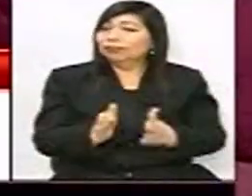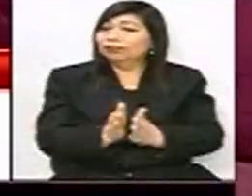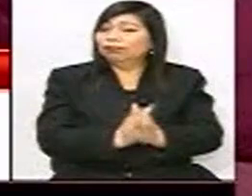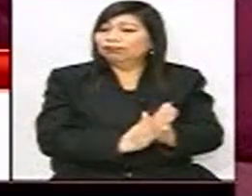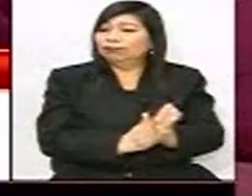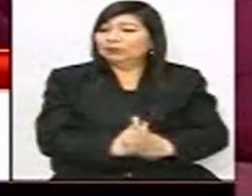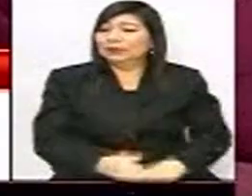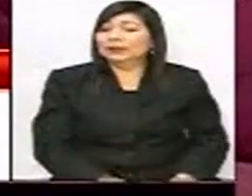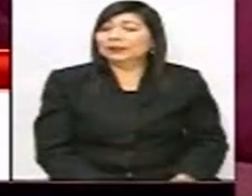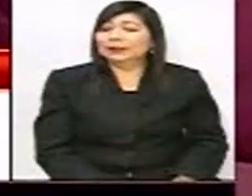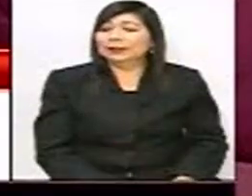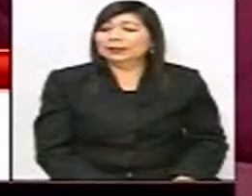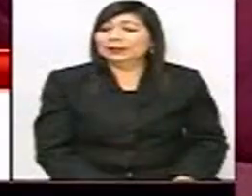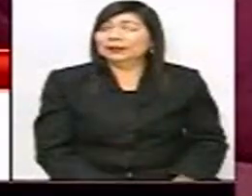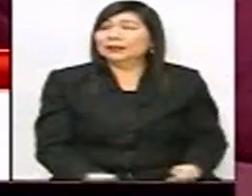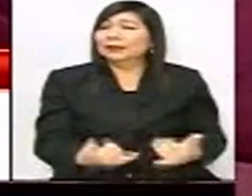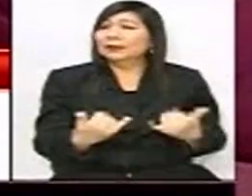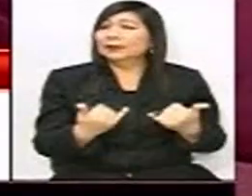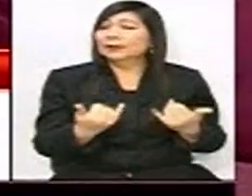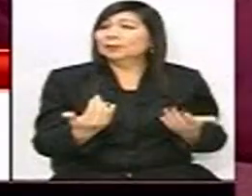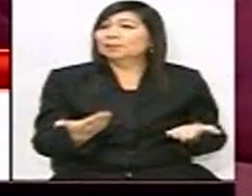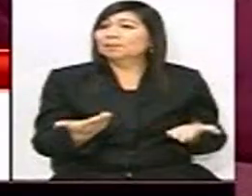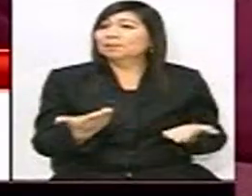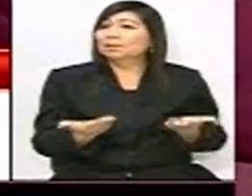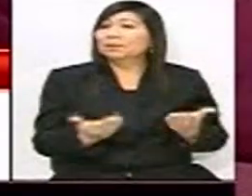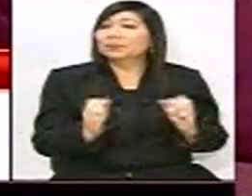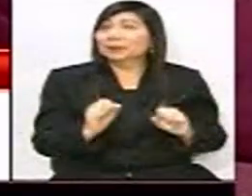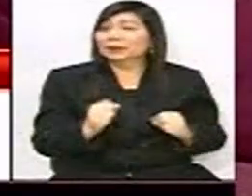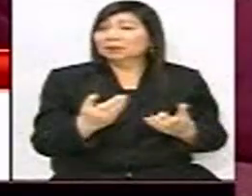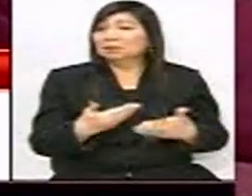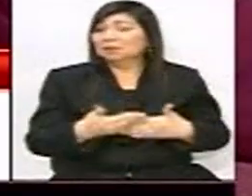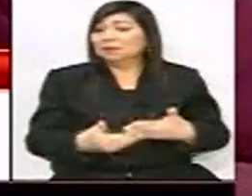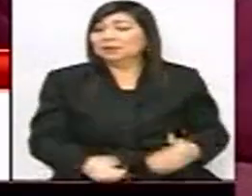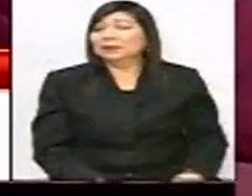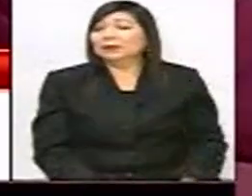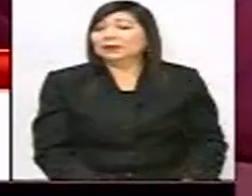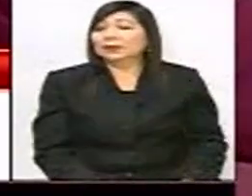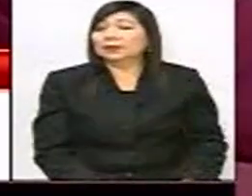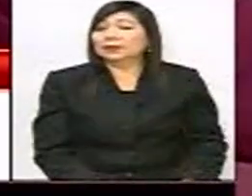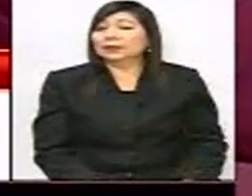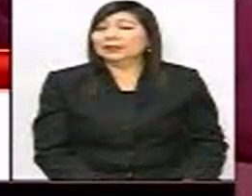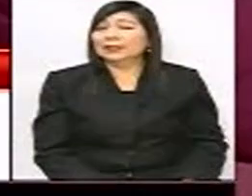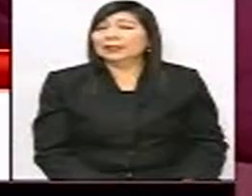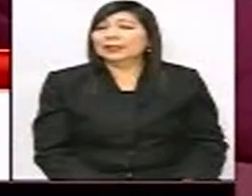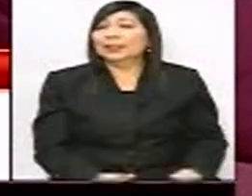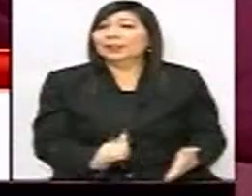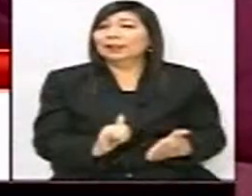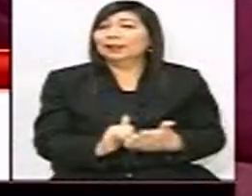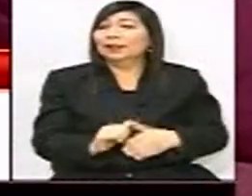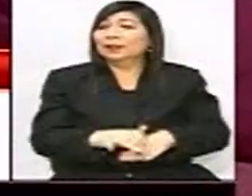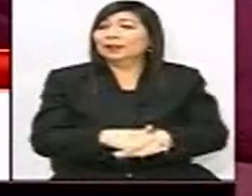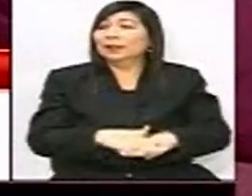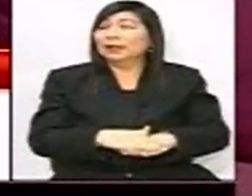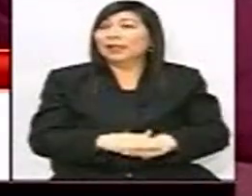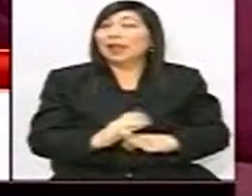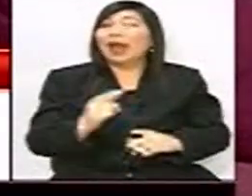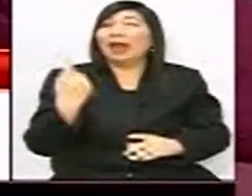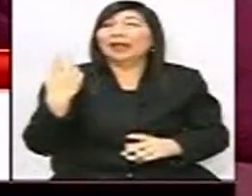beneficio. Esto, si es que no pasara, acá todos hemos hablado de que en la gestión